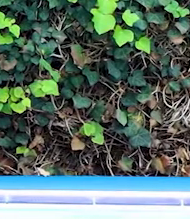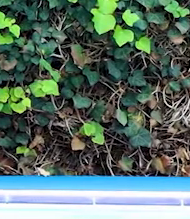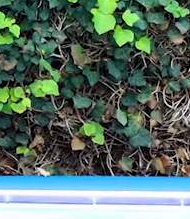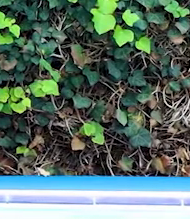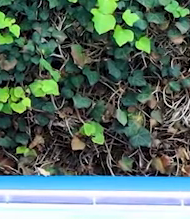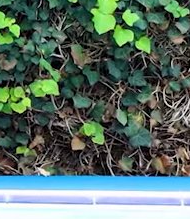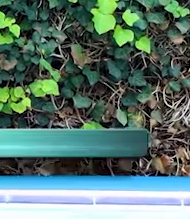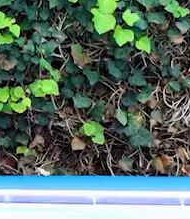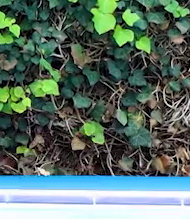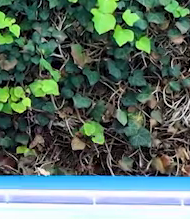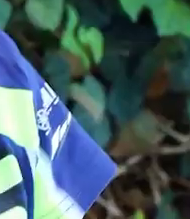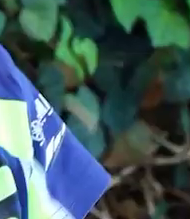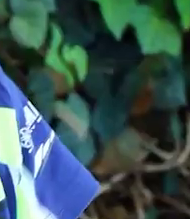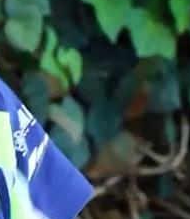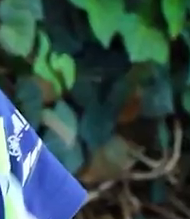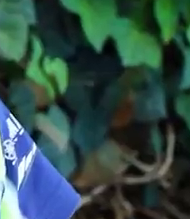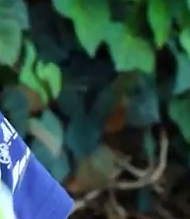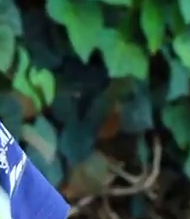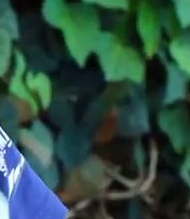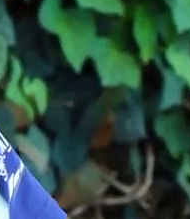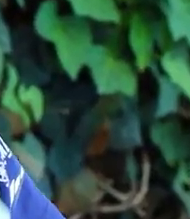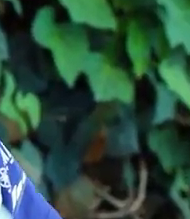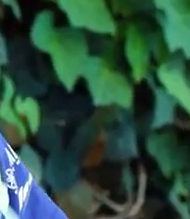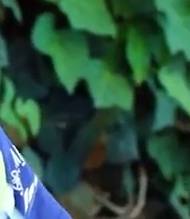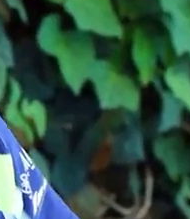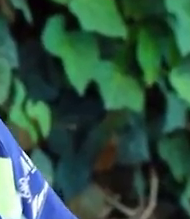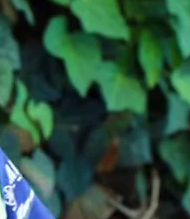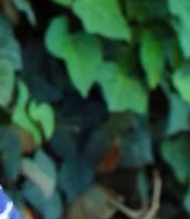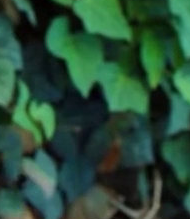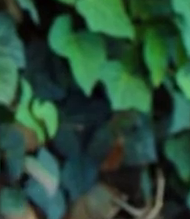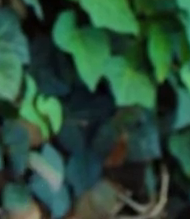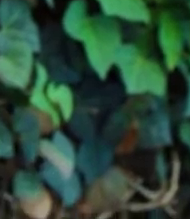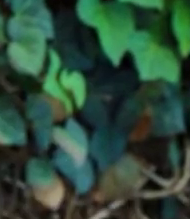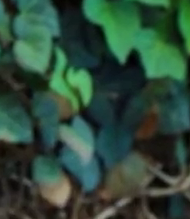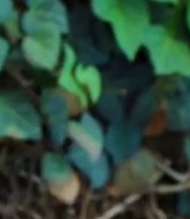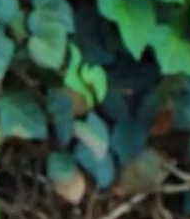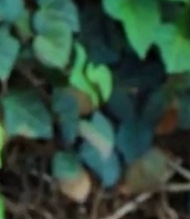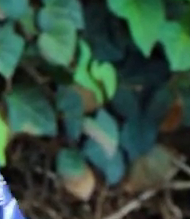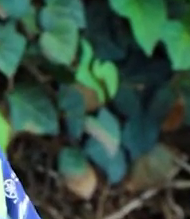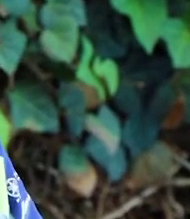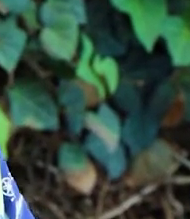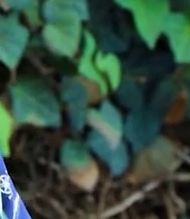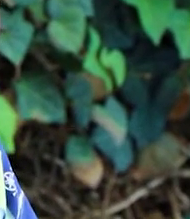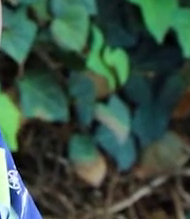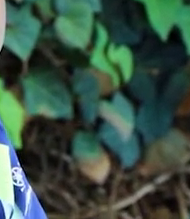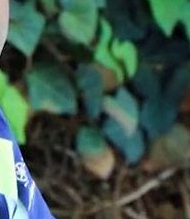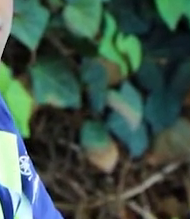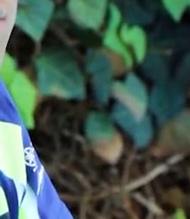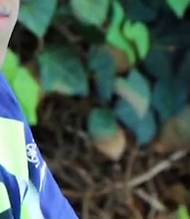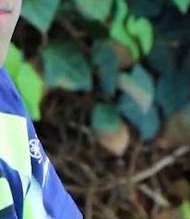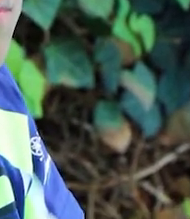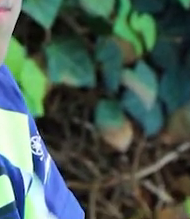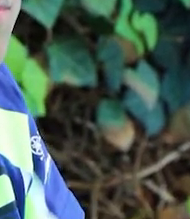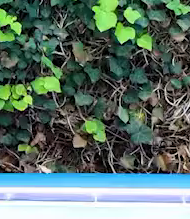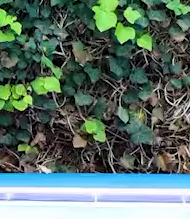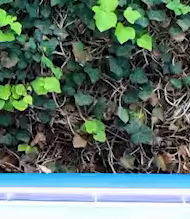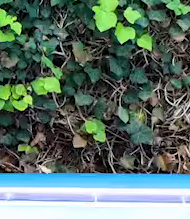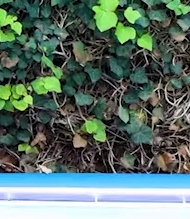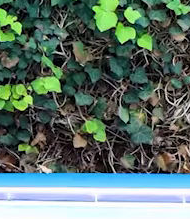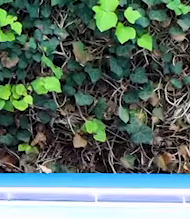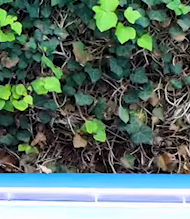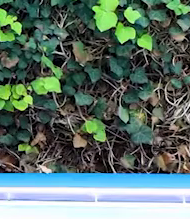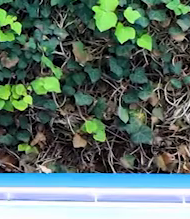Exhalamos, respiramos, exhalamos. Nos ponemos en posición nuevamente, los